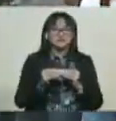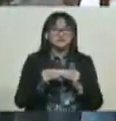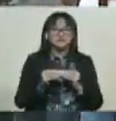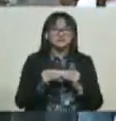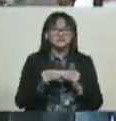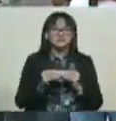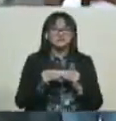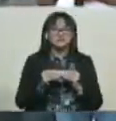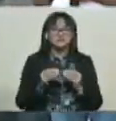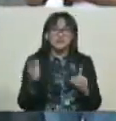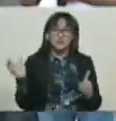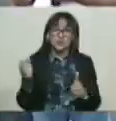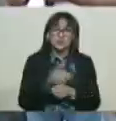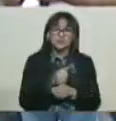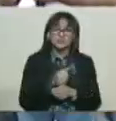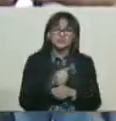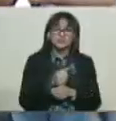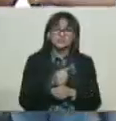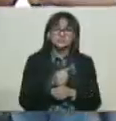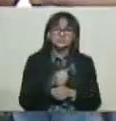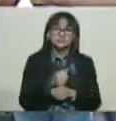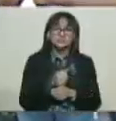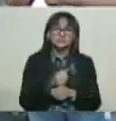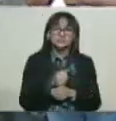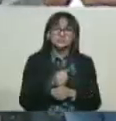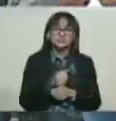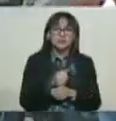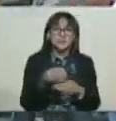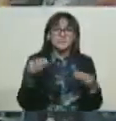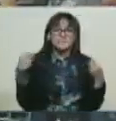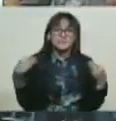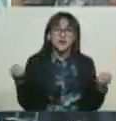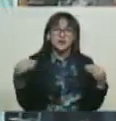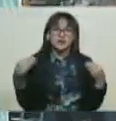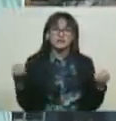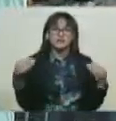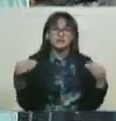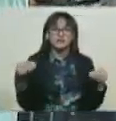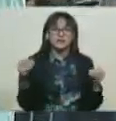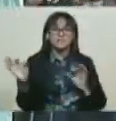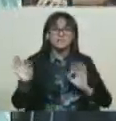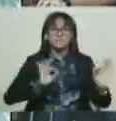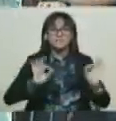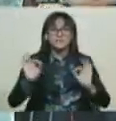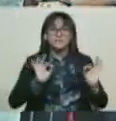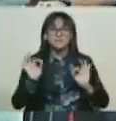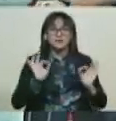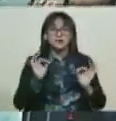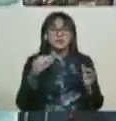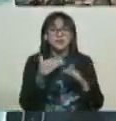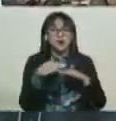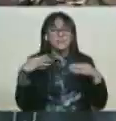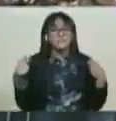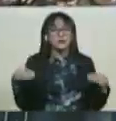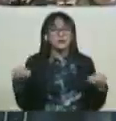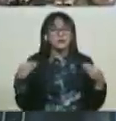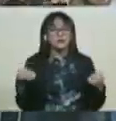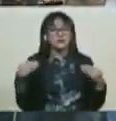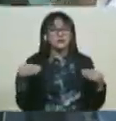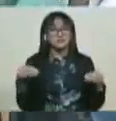consiga unos plásticos y prepares los como un plástico